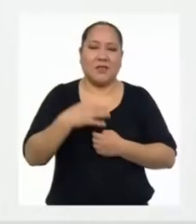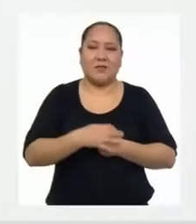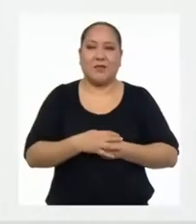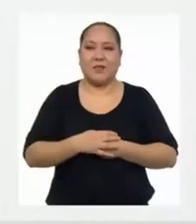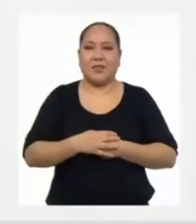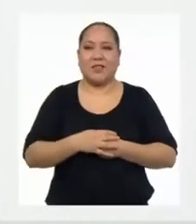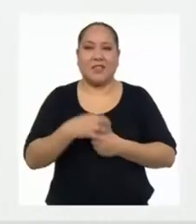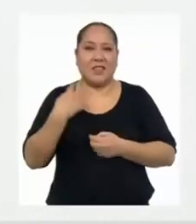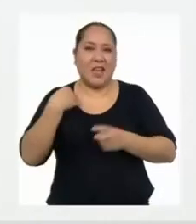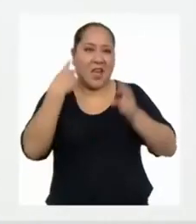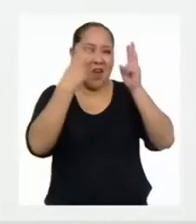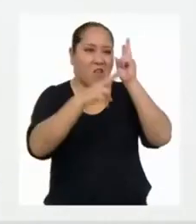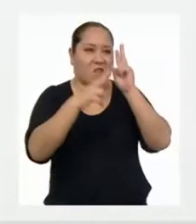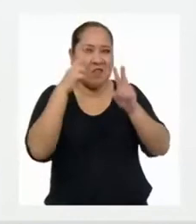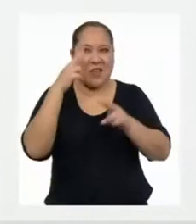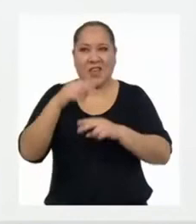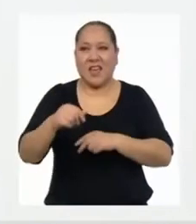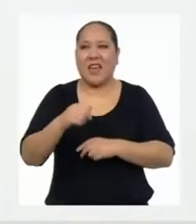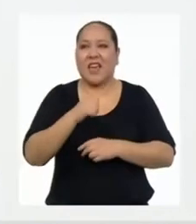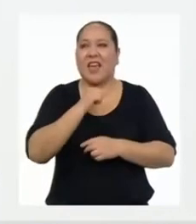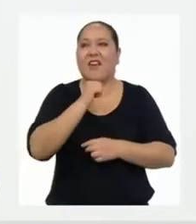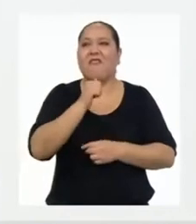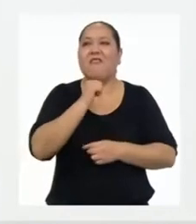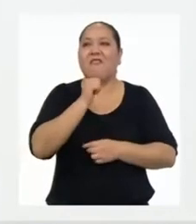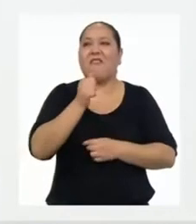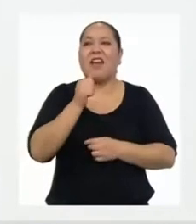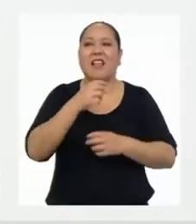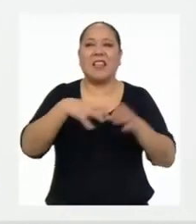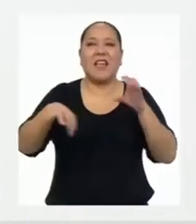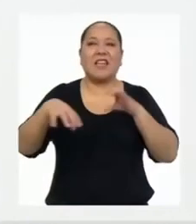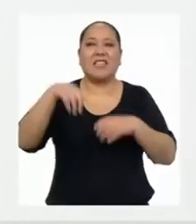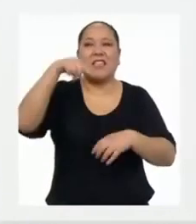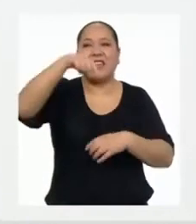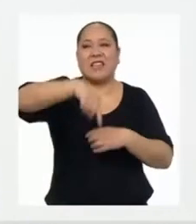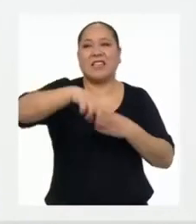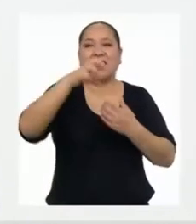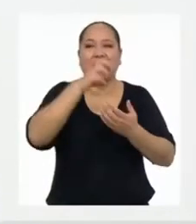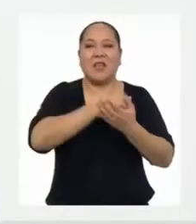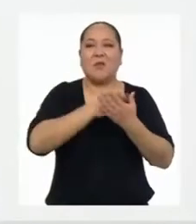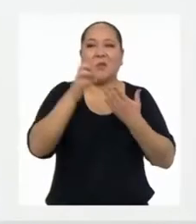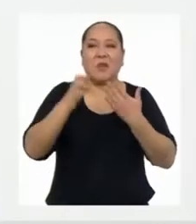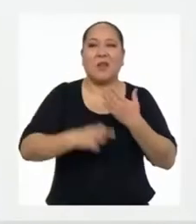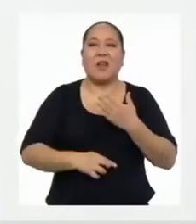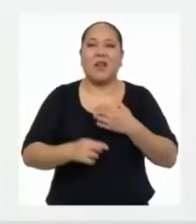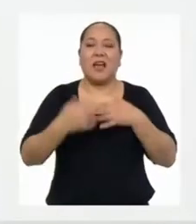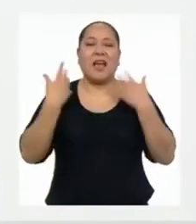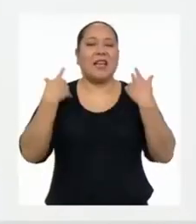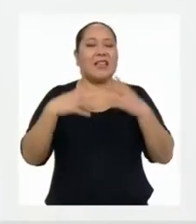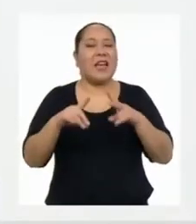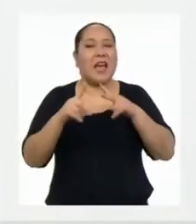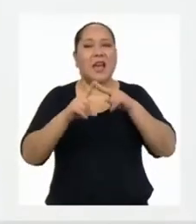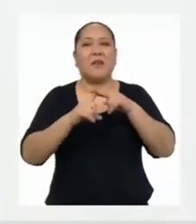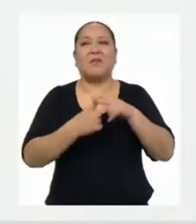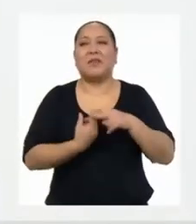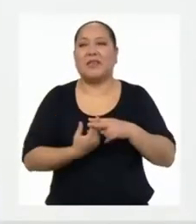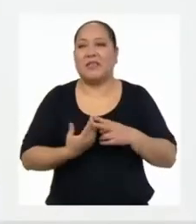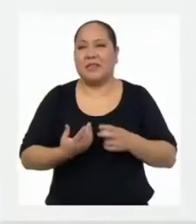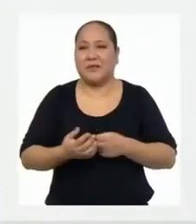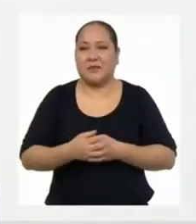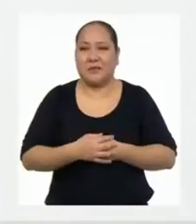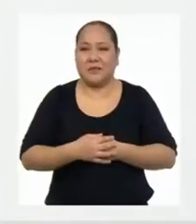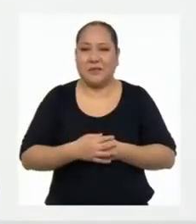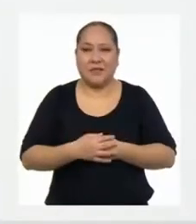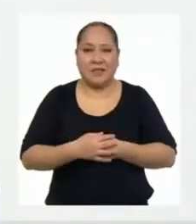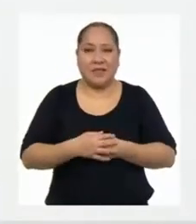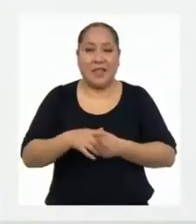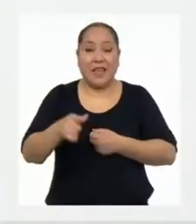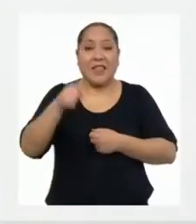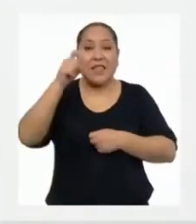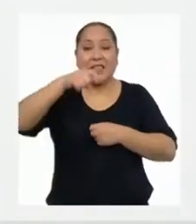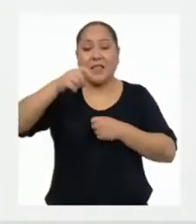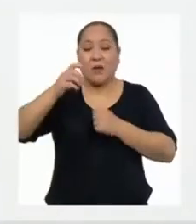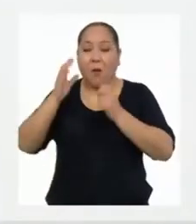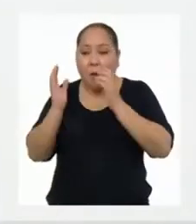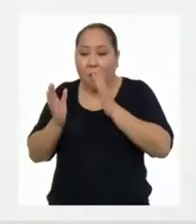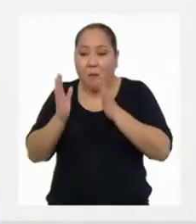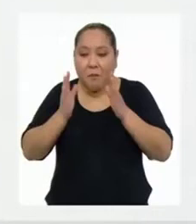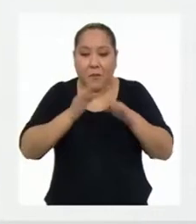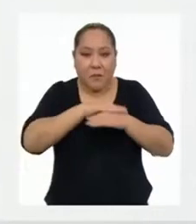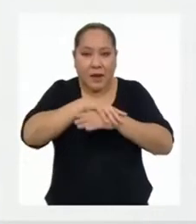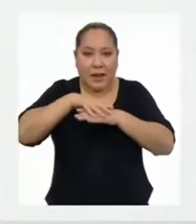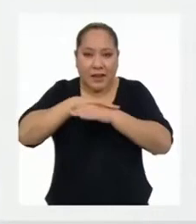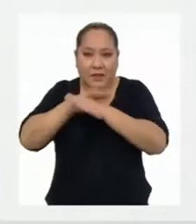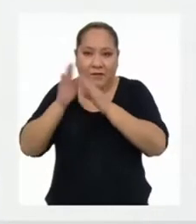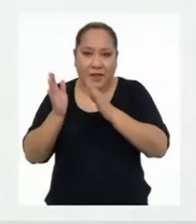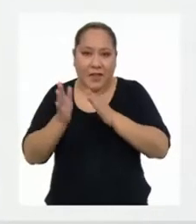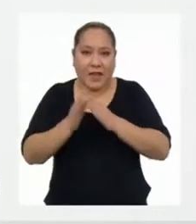que está pendiente hacer en el programa de hoy, así que comencemos ya. Debemos planificar y escribir